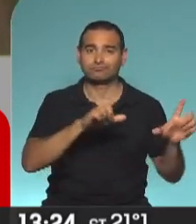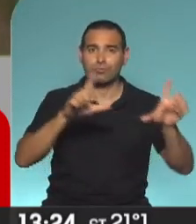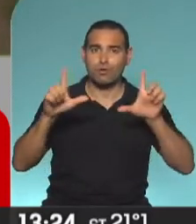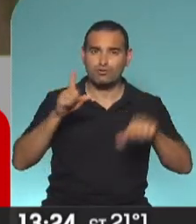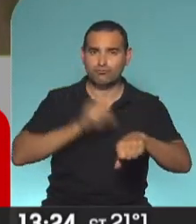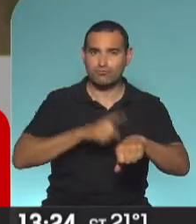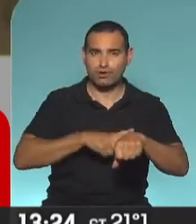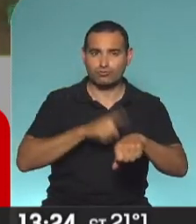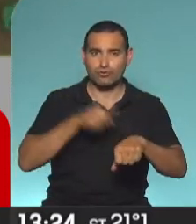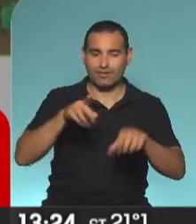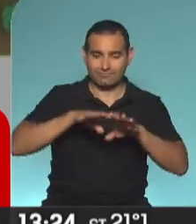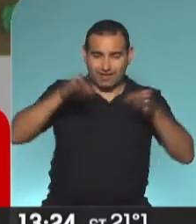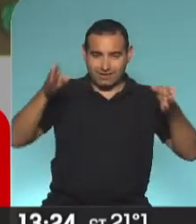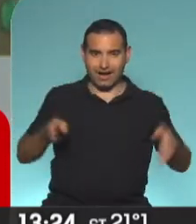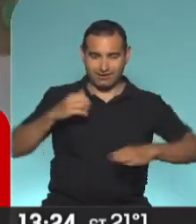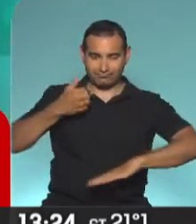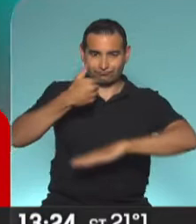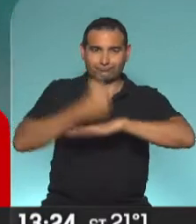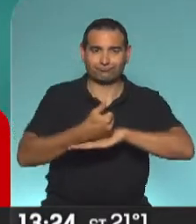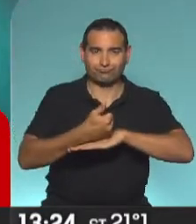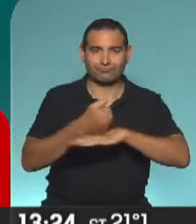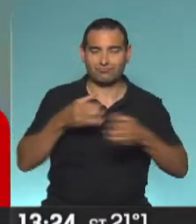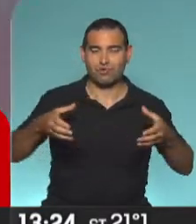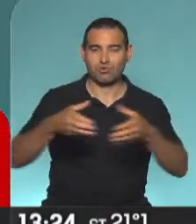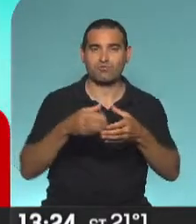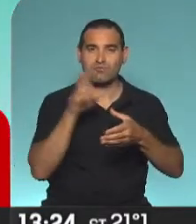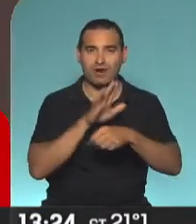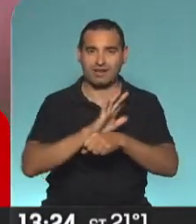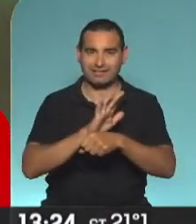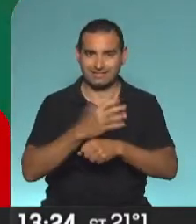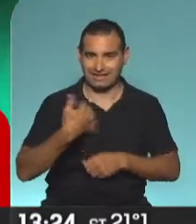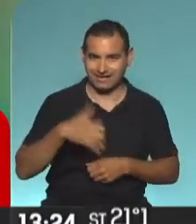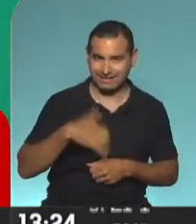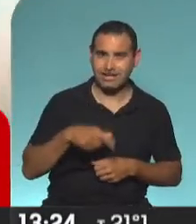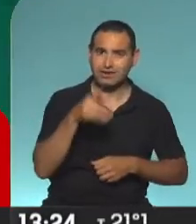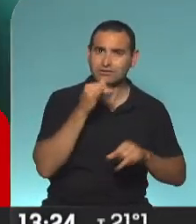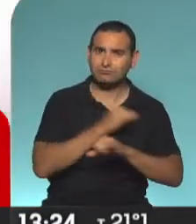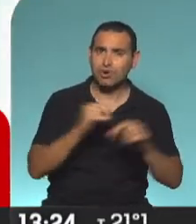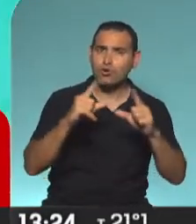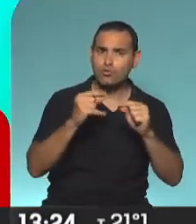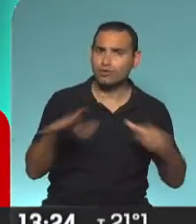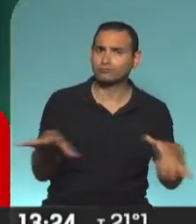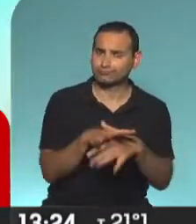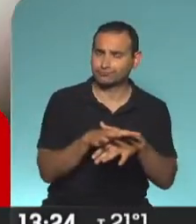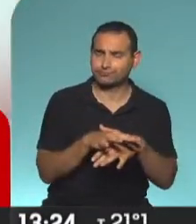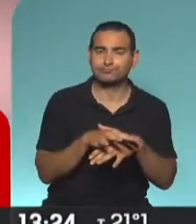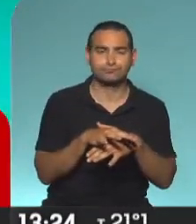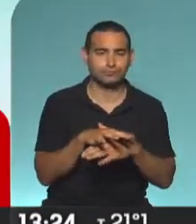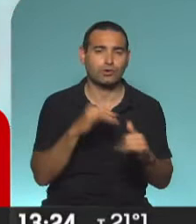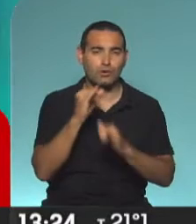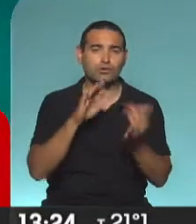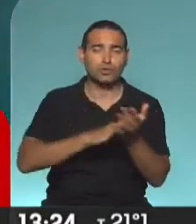desde el lugar, desde el escenario donde estaba la colectiva de actrices argentinas, que, como decía, dieron datos precisos, cifras precisas, hablando